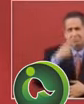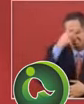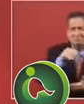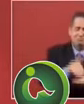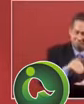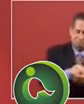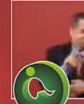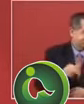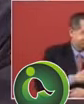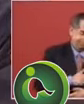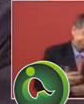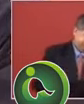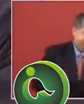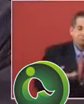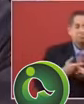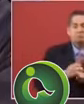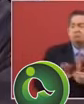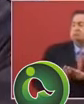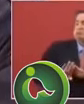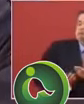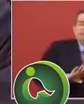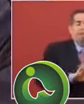todavía, desgraciadamente, hay mucho racismo.